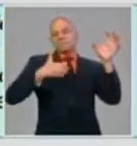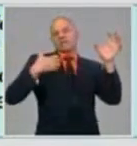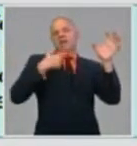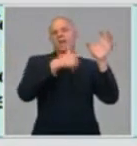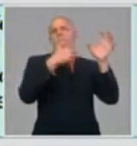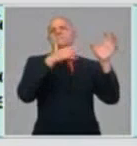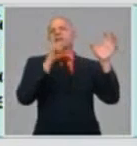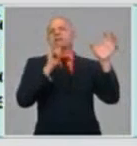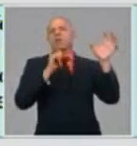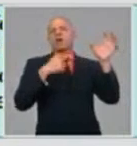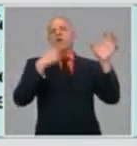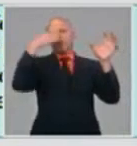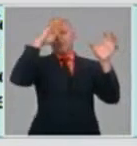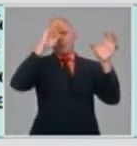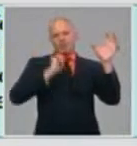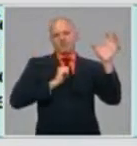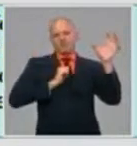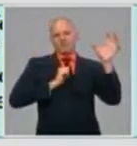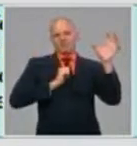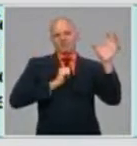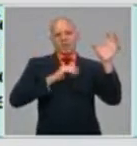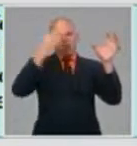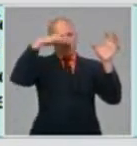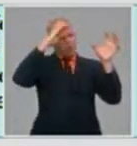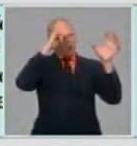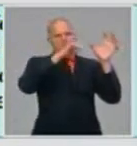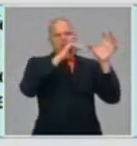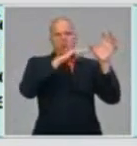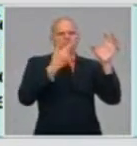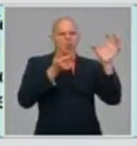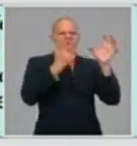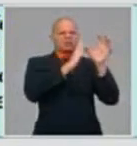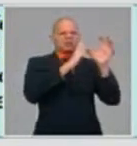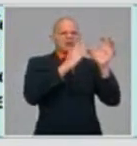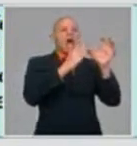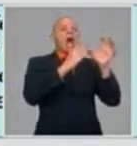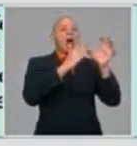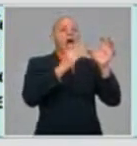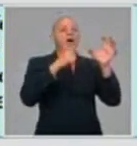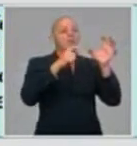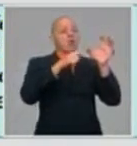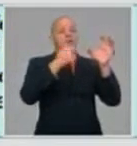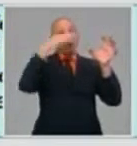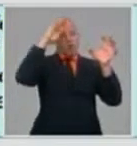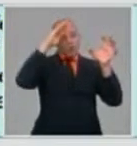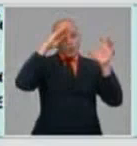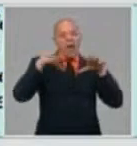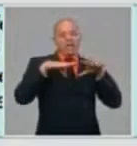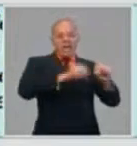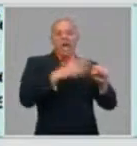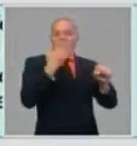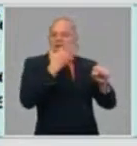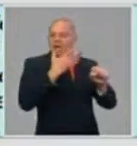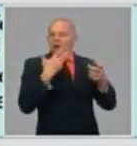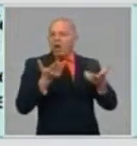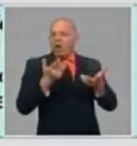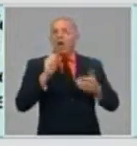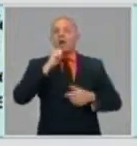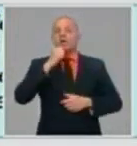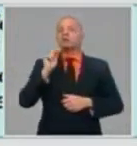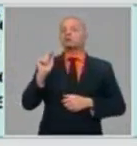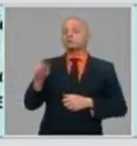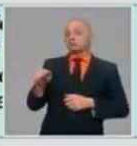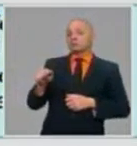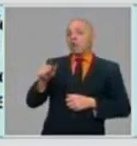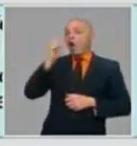seno. John Quincy Adams. ¿Quién fue John Quincy Adams? Bueno, cuando dijo esa frase, era secretario de Estado, ¿de